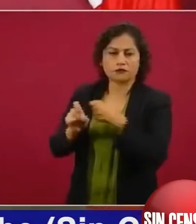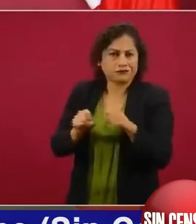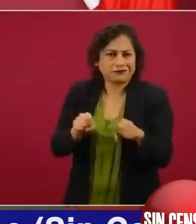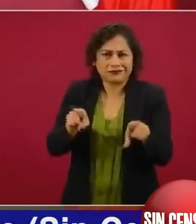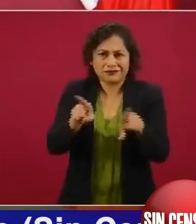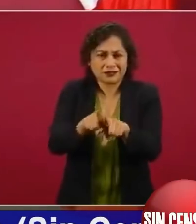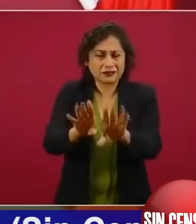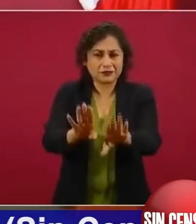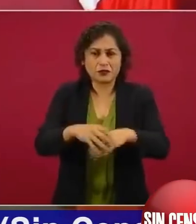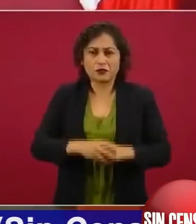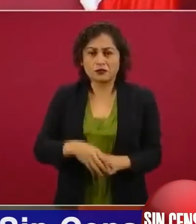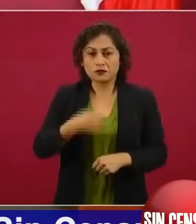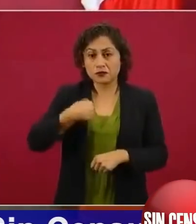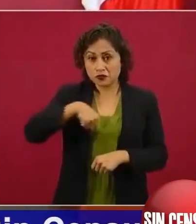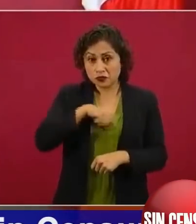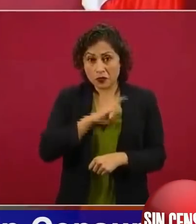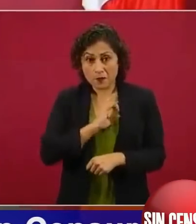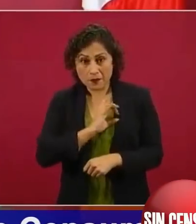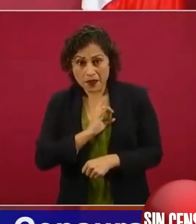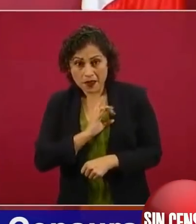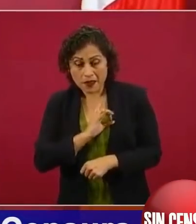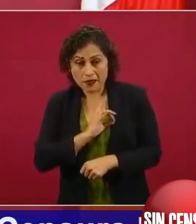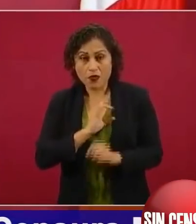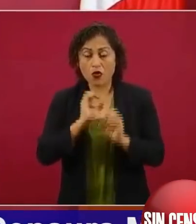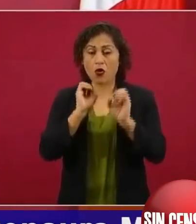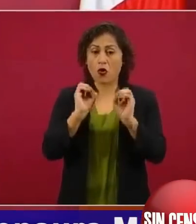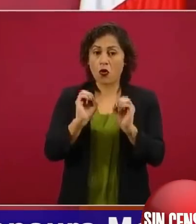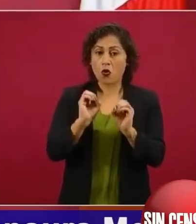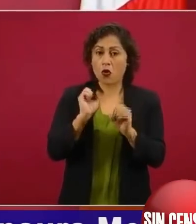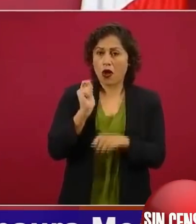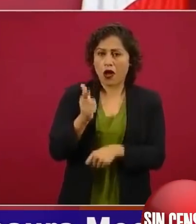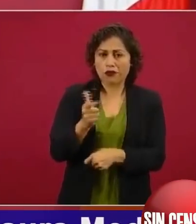que temer.